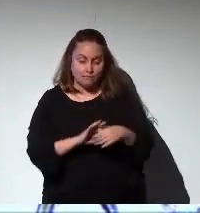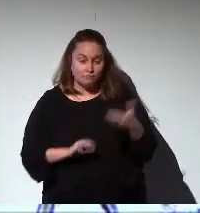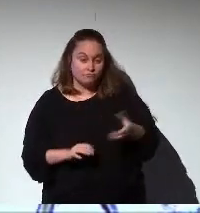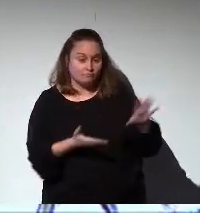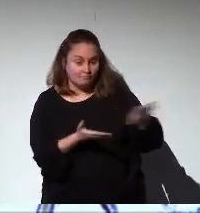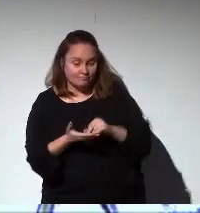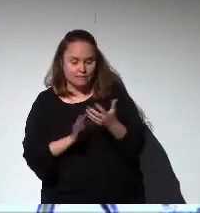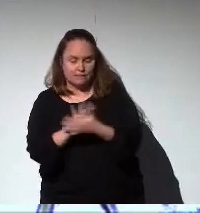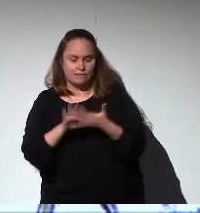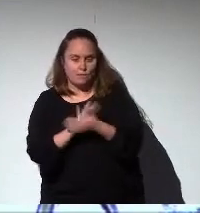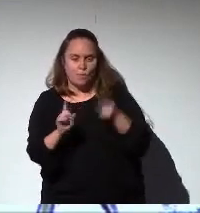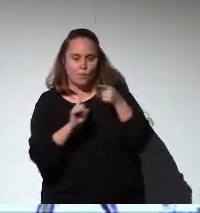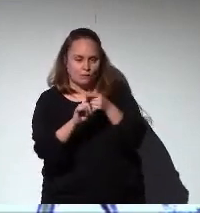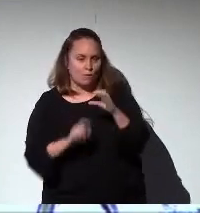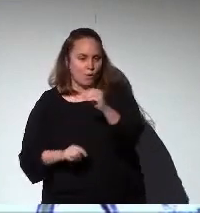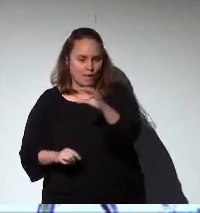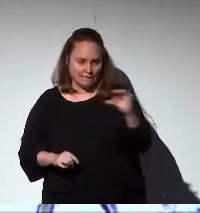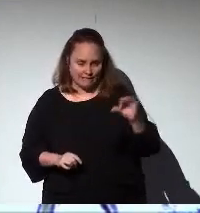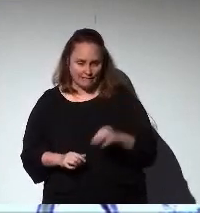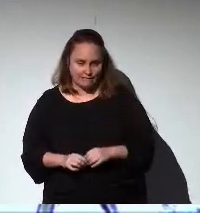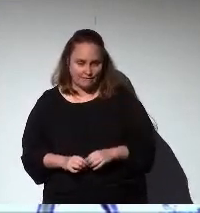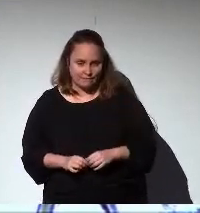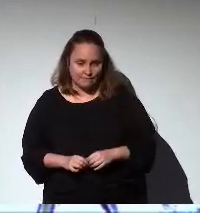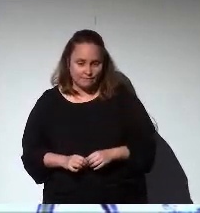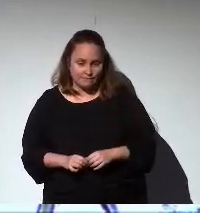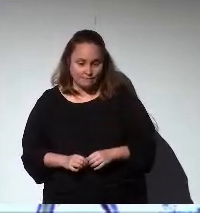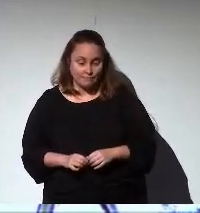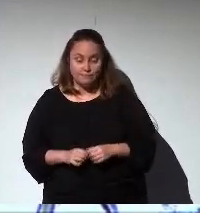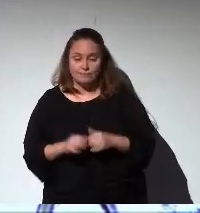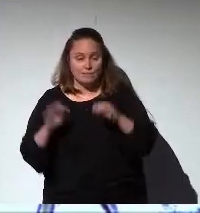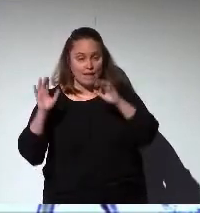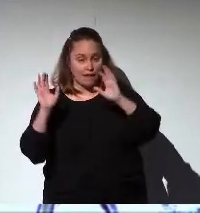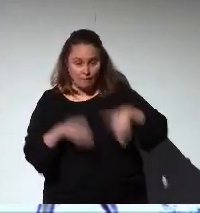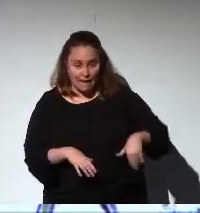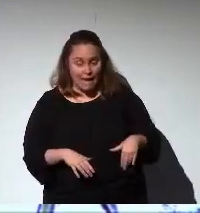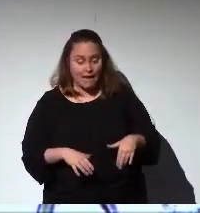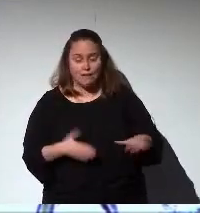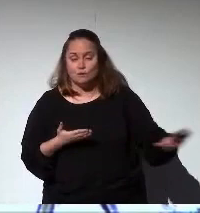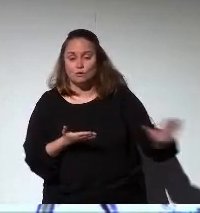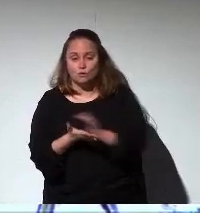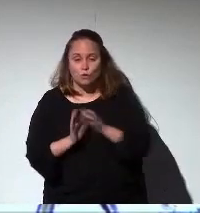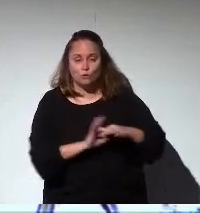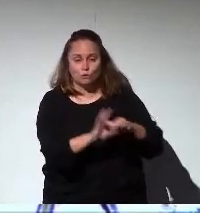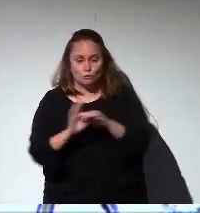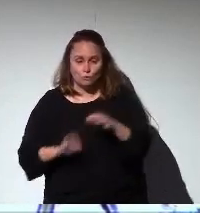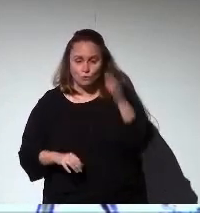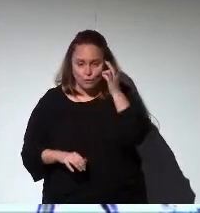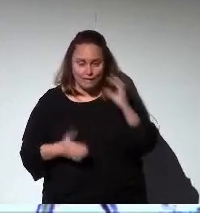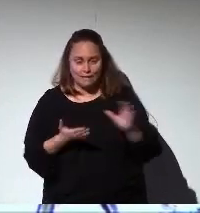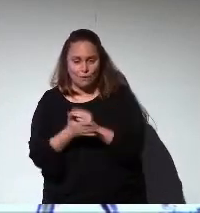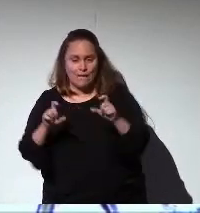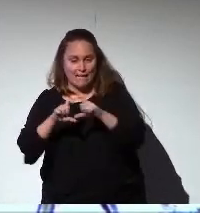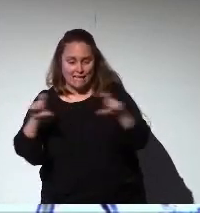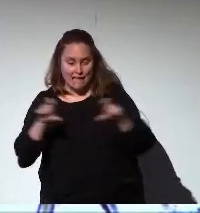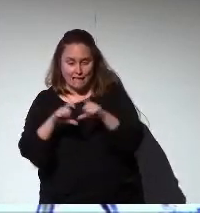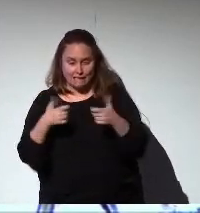estamos hablando hoy, que los objetivos de desarrollo sostenible. Al final, lo que nos une a todas y cada una de las entidades que conformamos el tercer